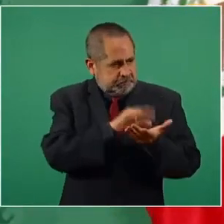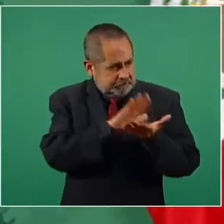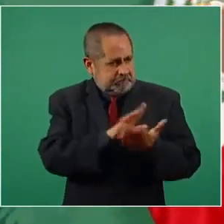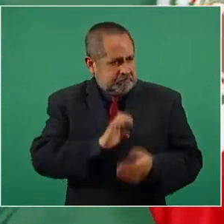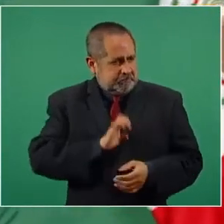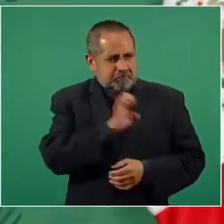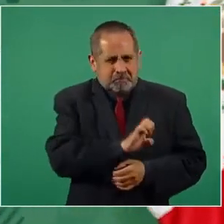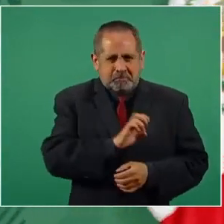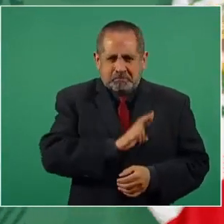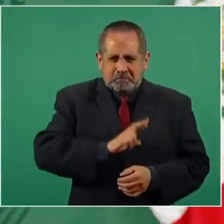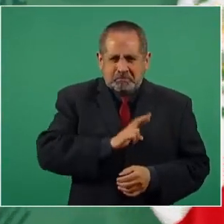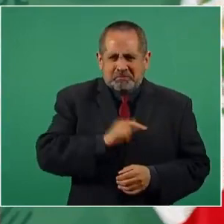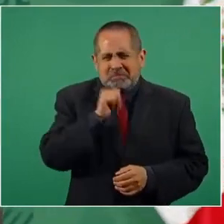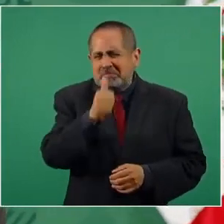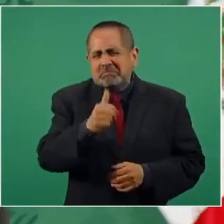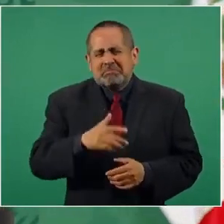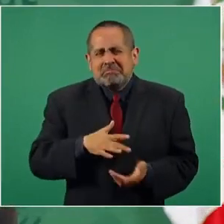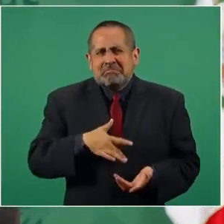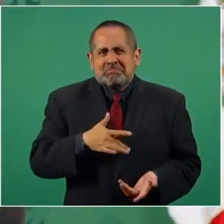porque si